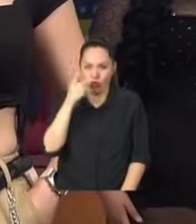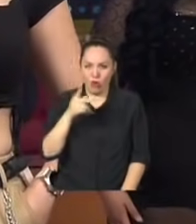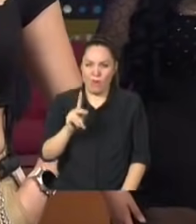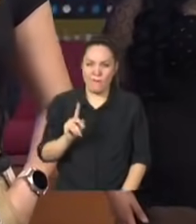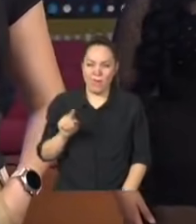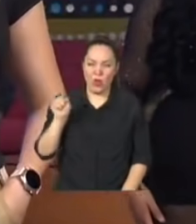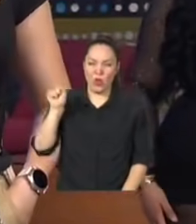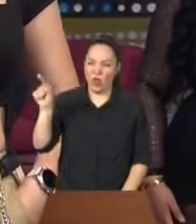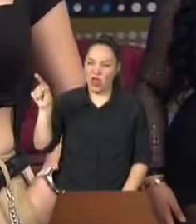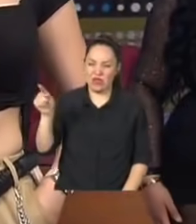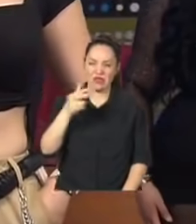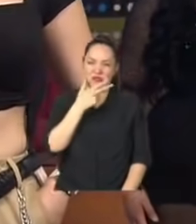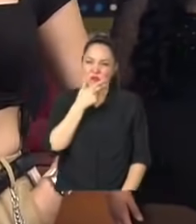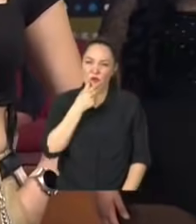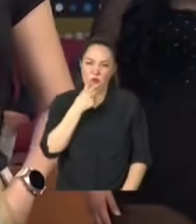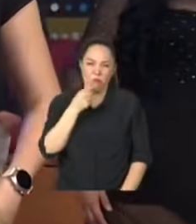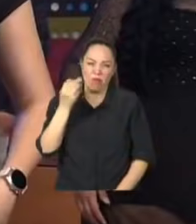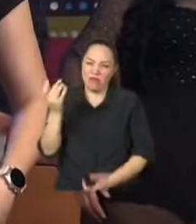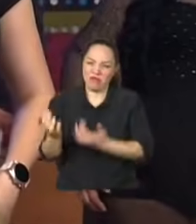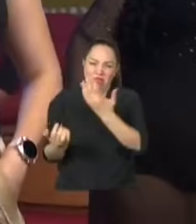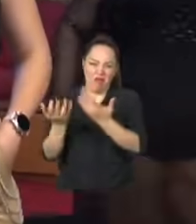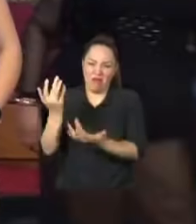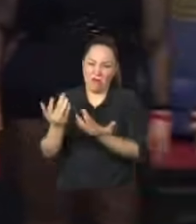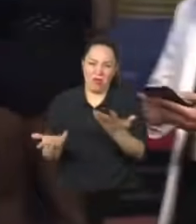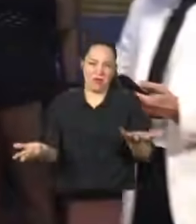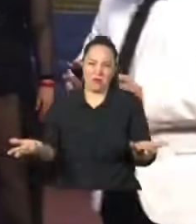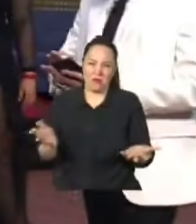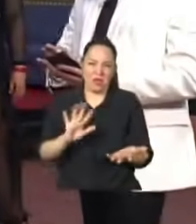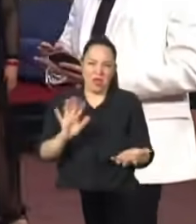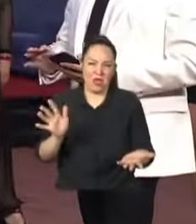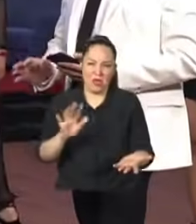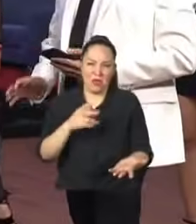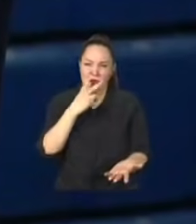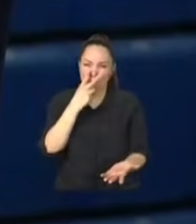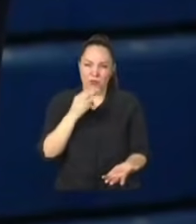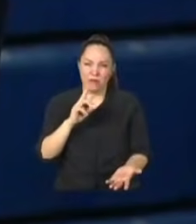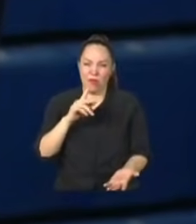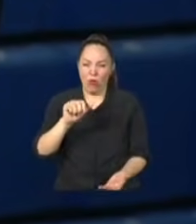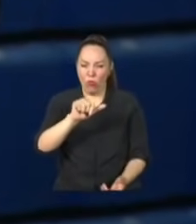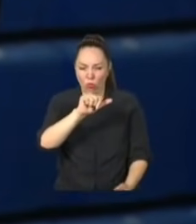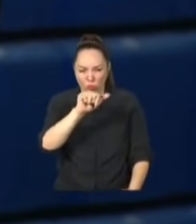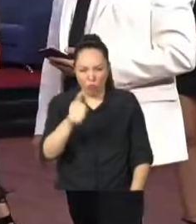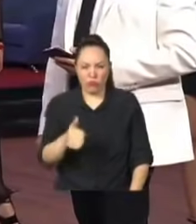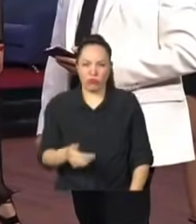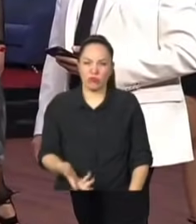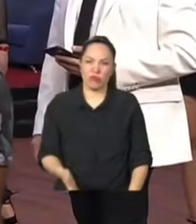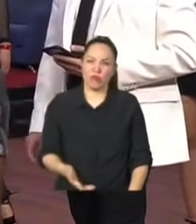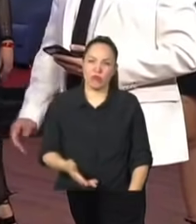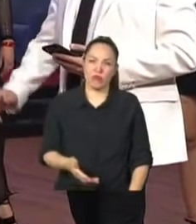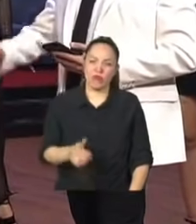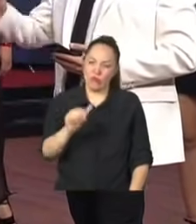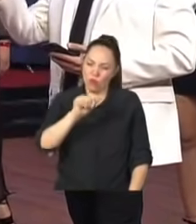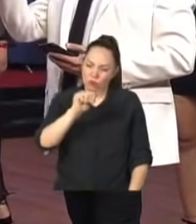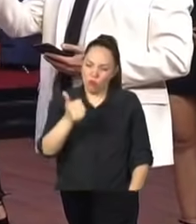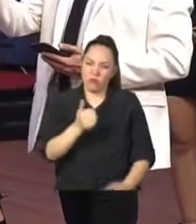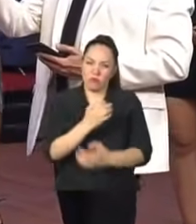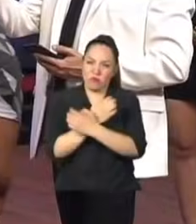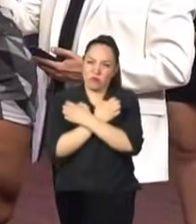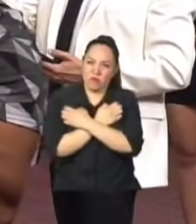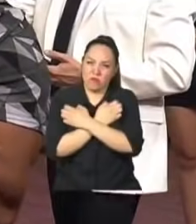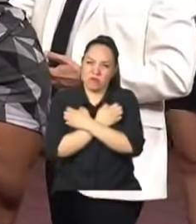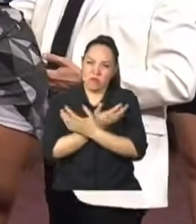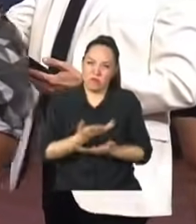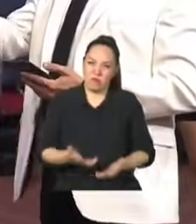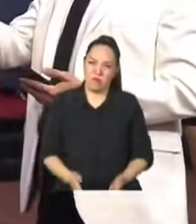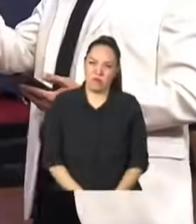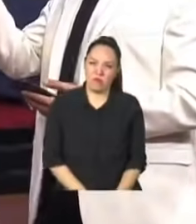súper quemado. ¿Le conviene esa persona, sinceramente? ¿Le conviene? Es celoso, Conan. Es celoso. Claro que no. Ah, ya está muchachos,